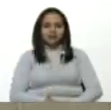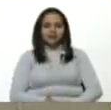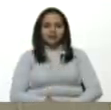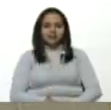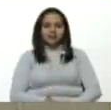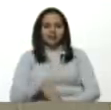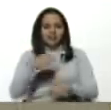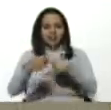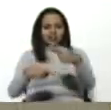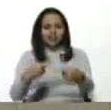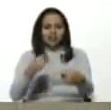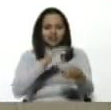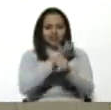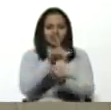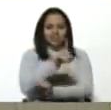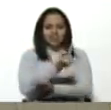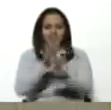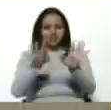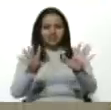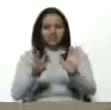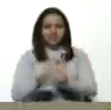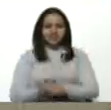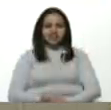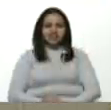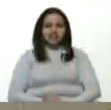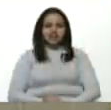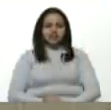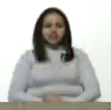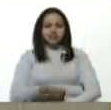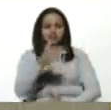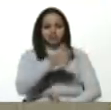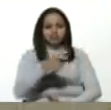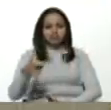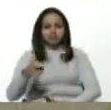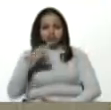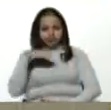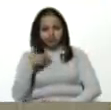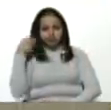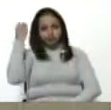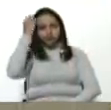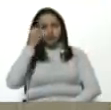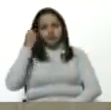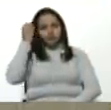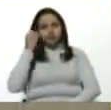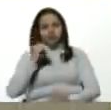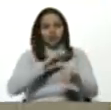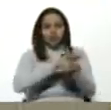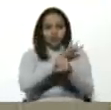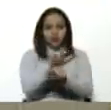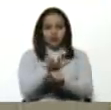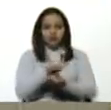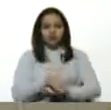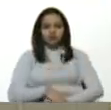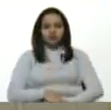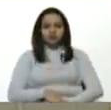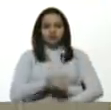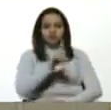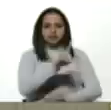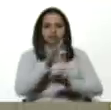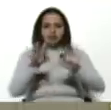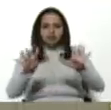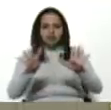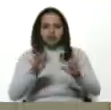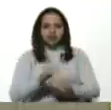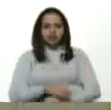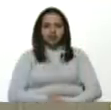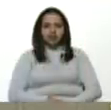del COVID-19. Para quienes todavía puedan pensar que el COVID-19, el